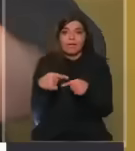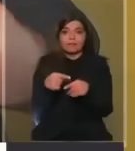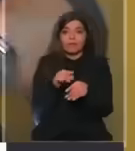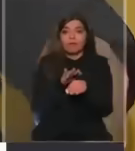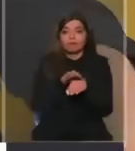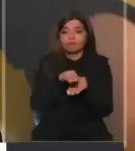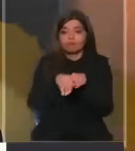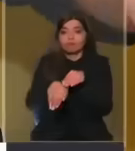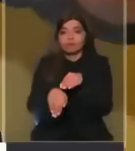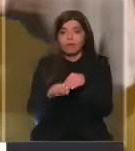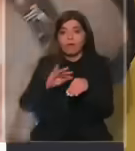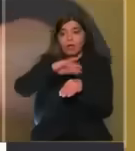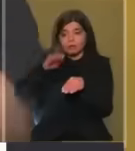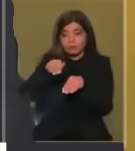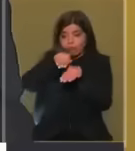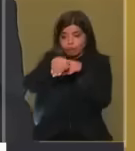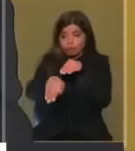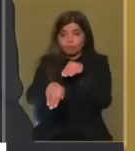hacia el cerro, hacia abajo.